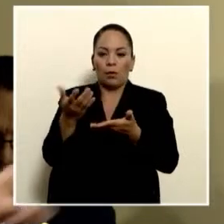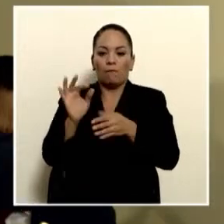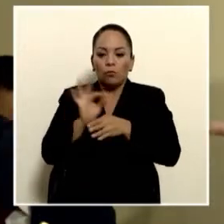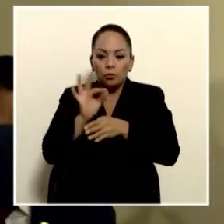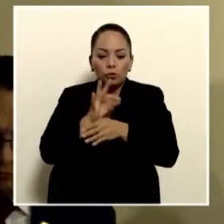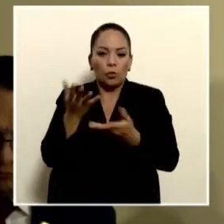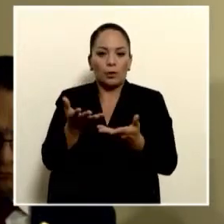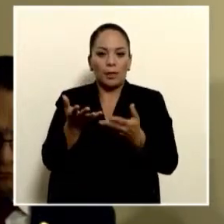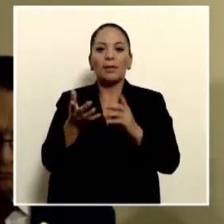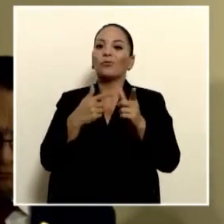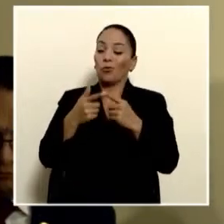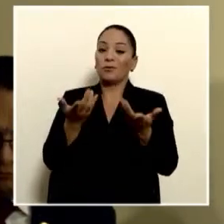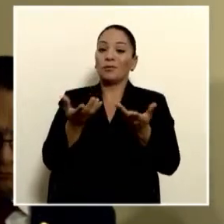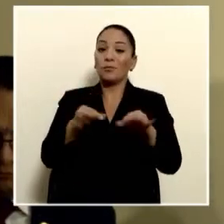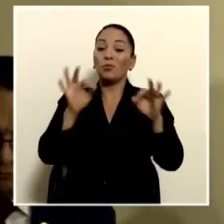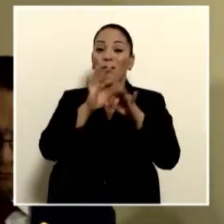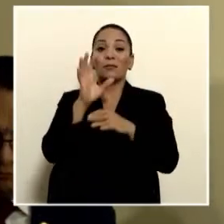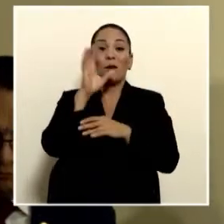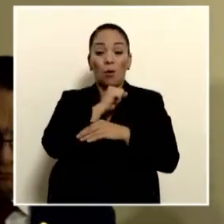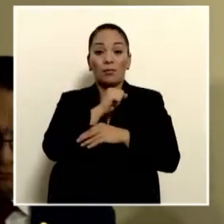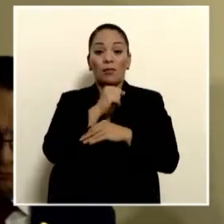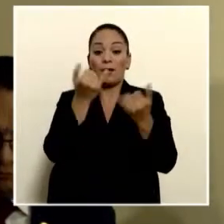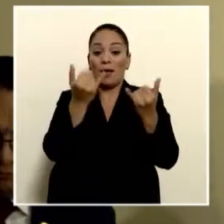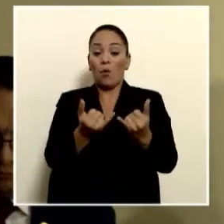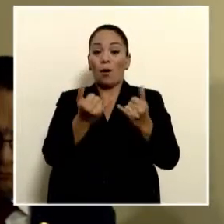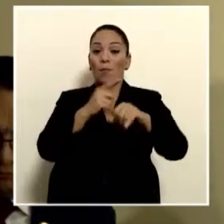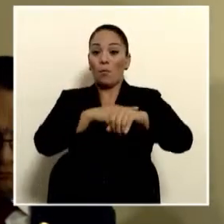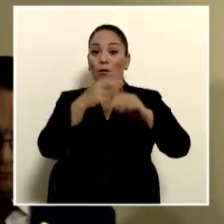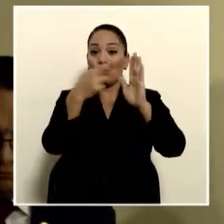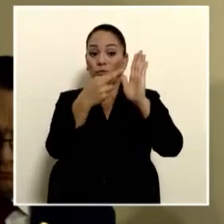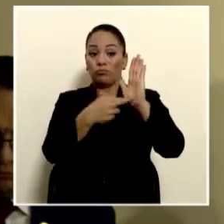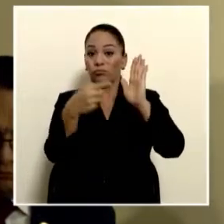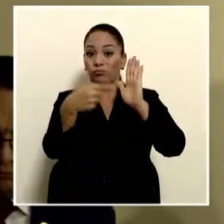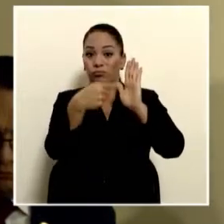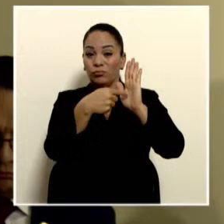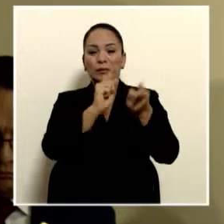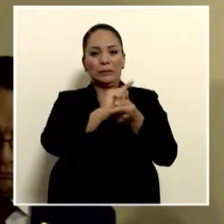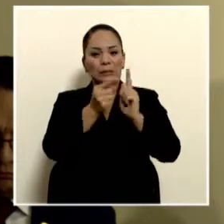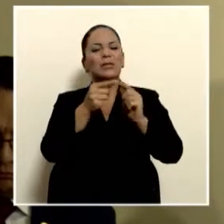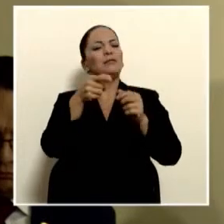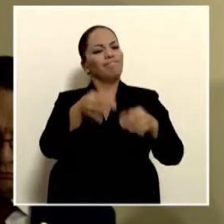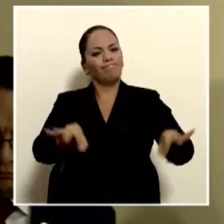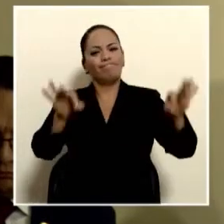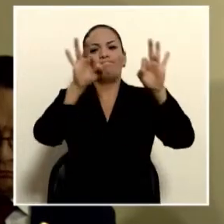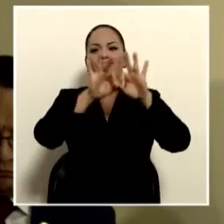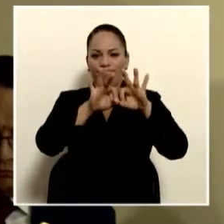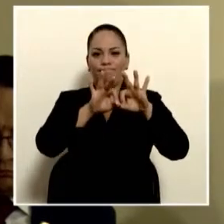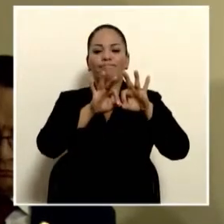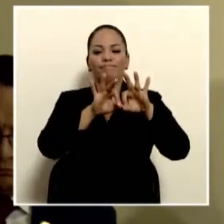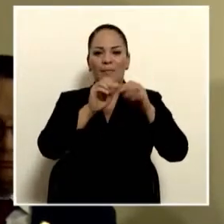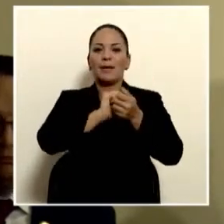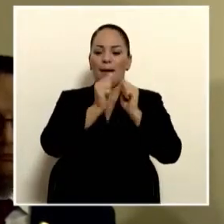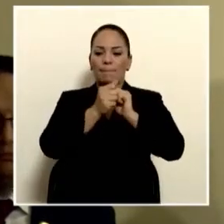funcionando, tiene que darse cuenta que este es un cambio muy significativo y es la política pública que